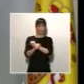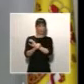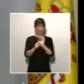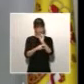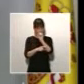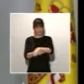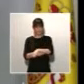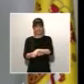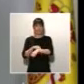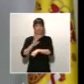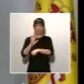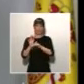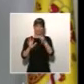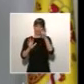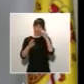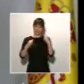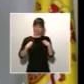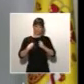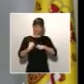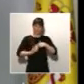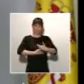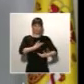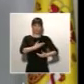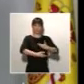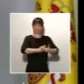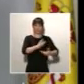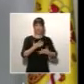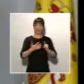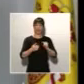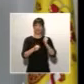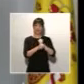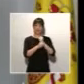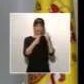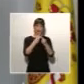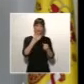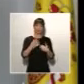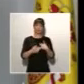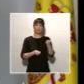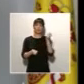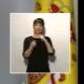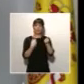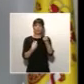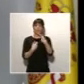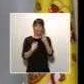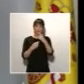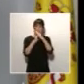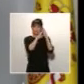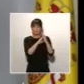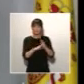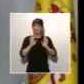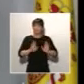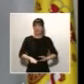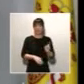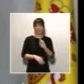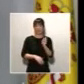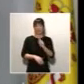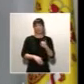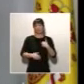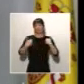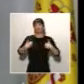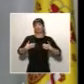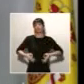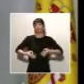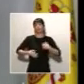vida de la policía sigue. Tenemos una serie de operaciones. El narcotráfico no para. Ya, como suelo decir yo, el delincuente no